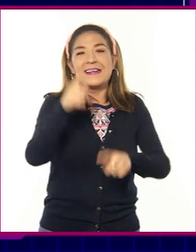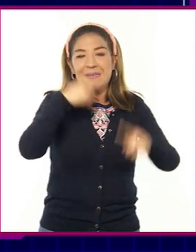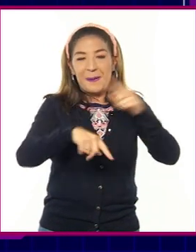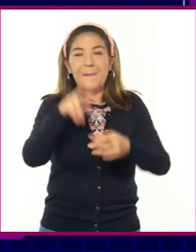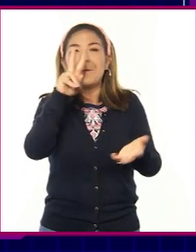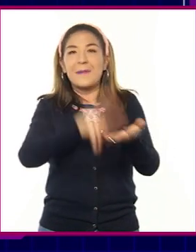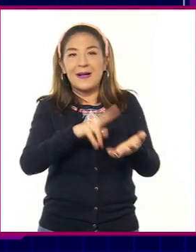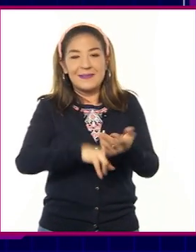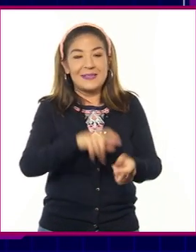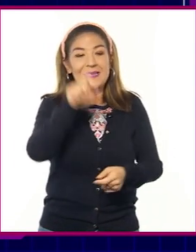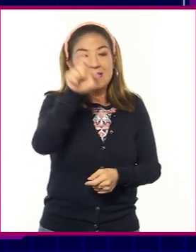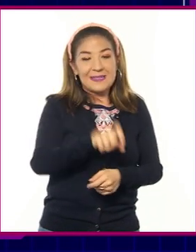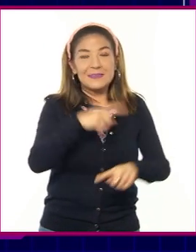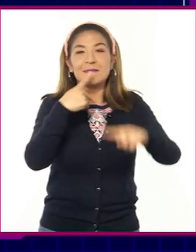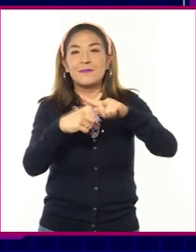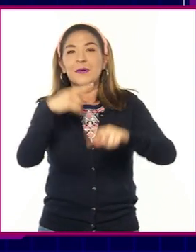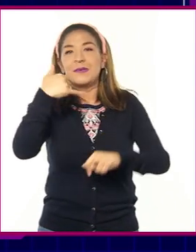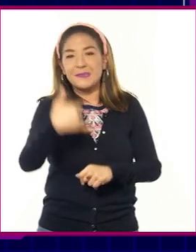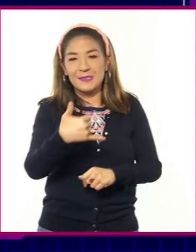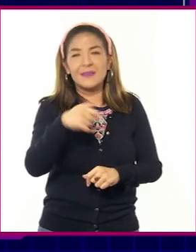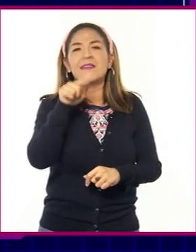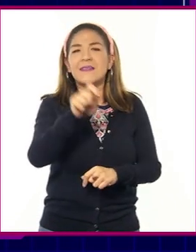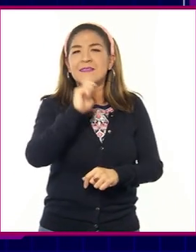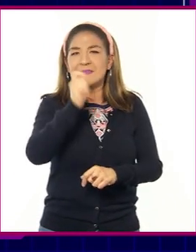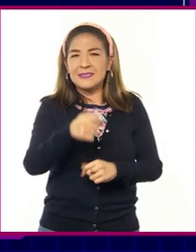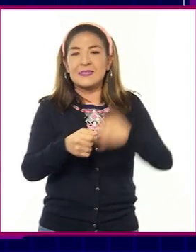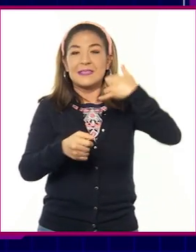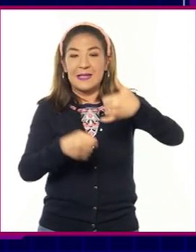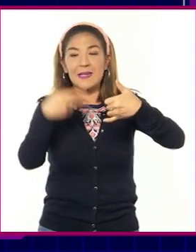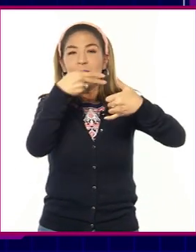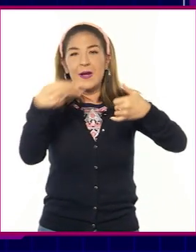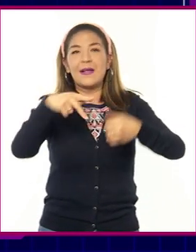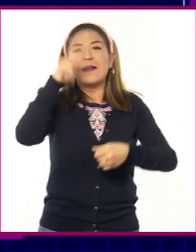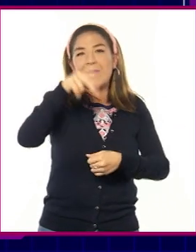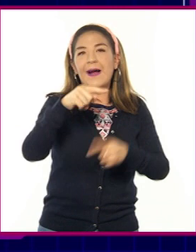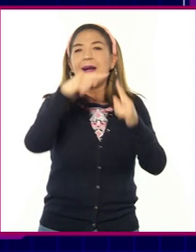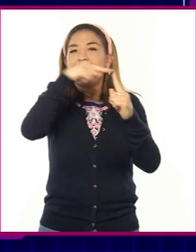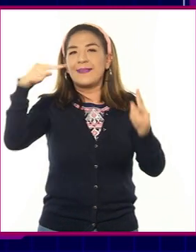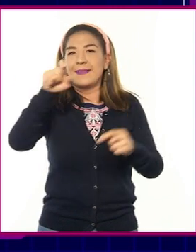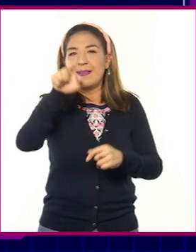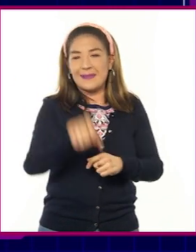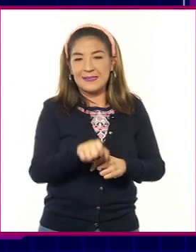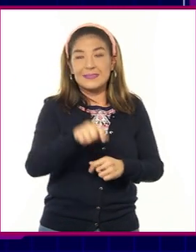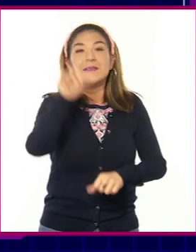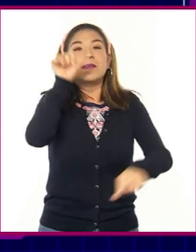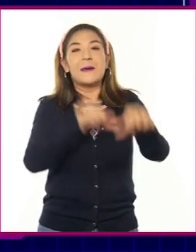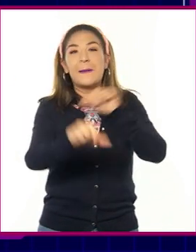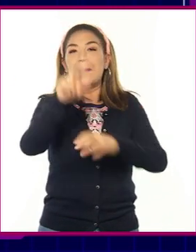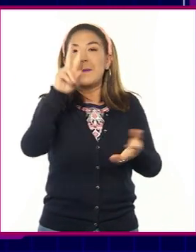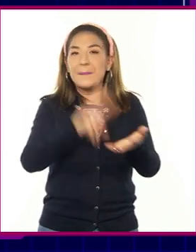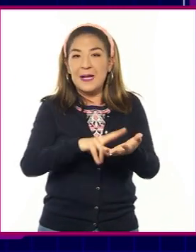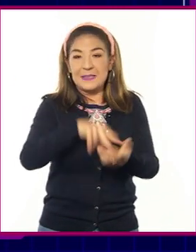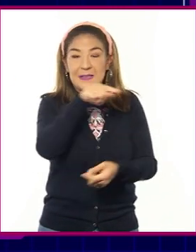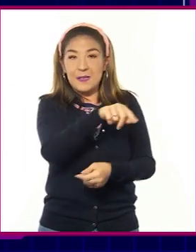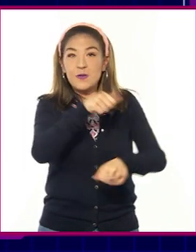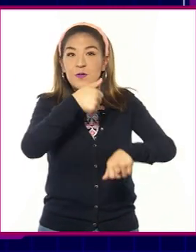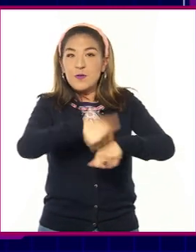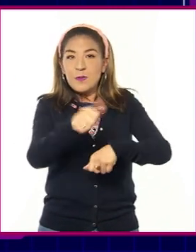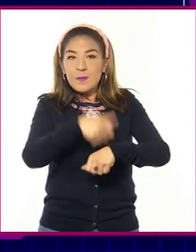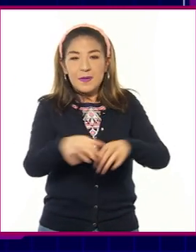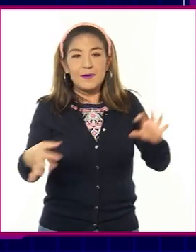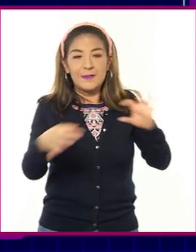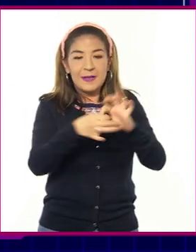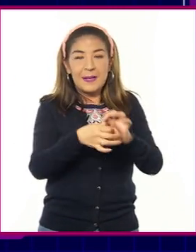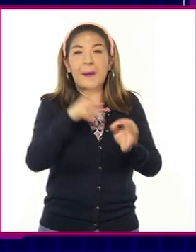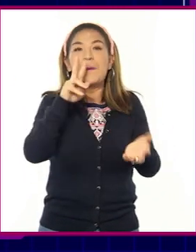igual a X por Y, se obtiene que Y es igual a K entre X. Al sustituir en esta igualdad la constante y